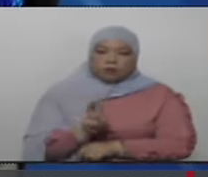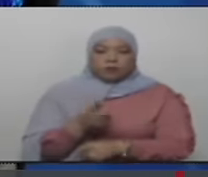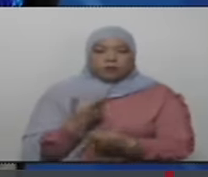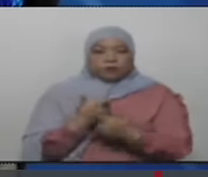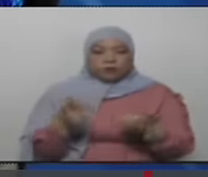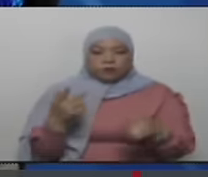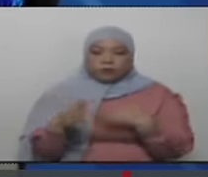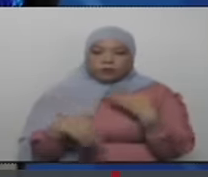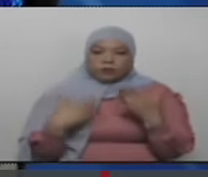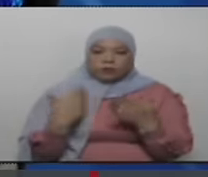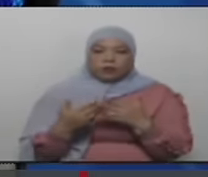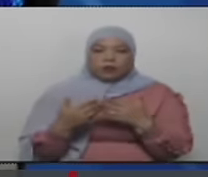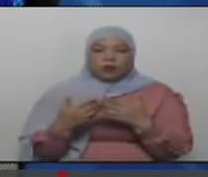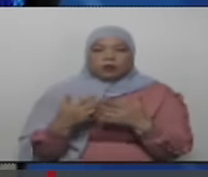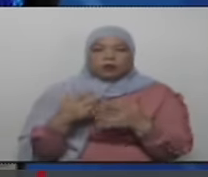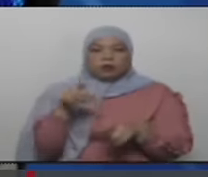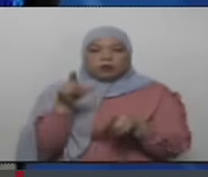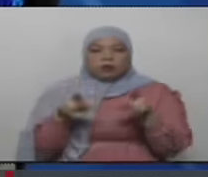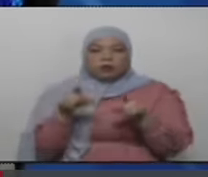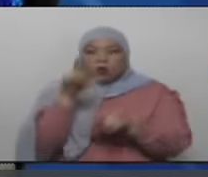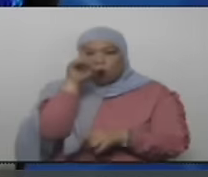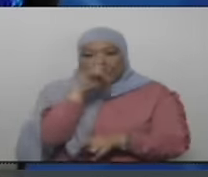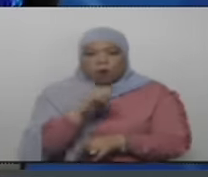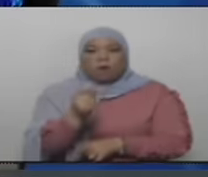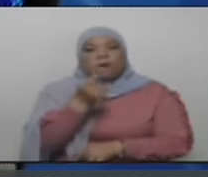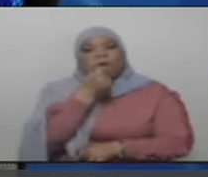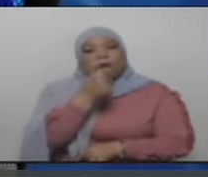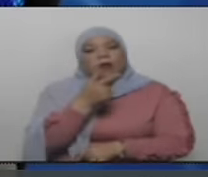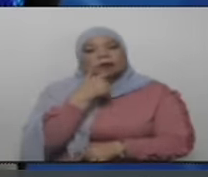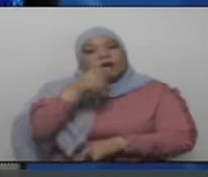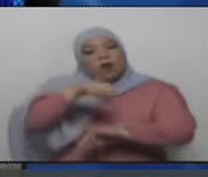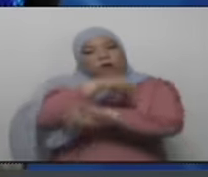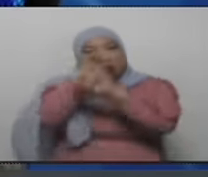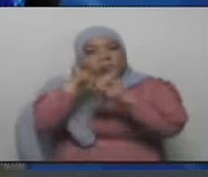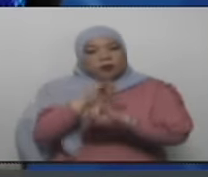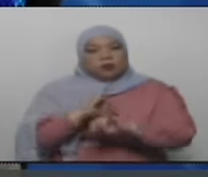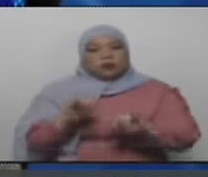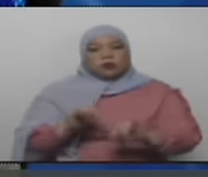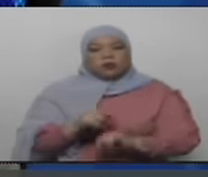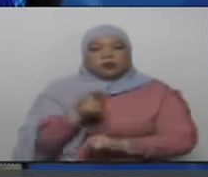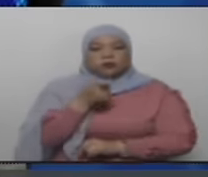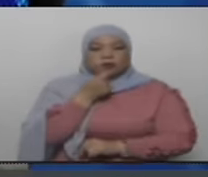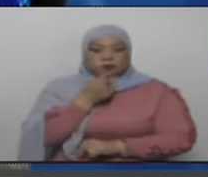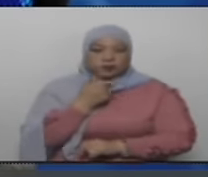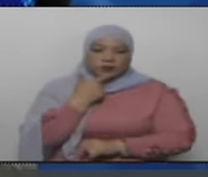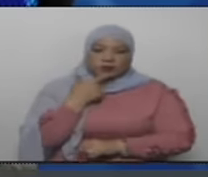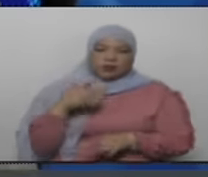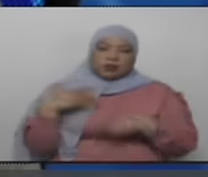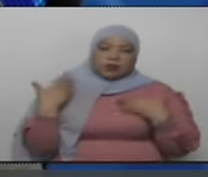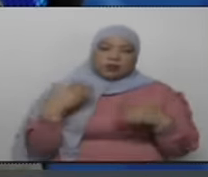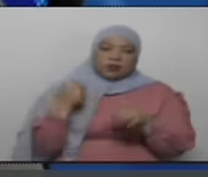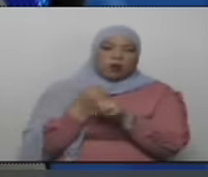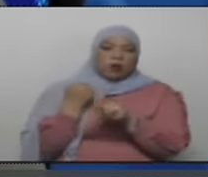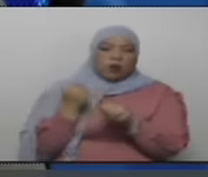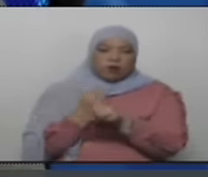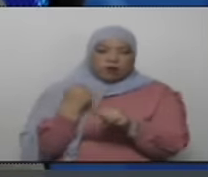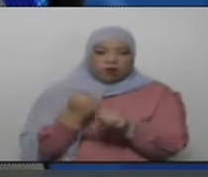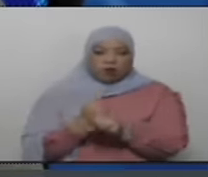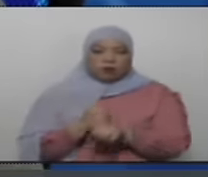soberanía, y vamos a tener un fin de año feliz, en armonía, a seguir trabajando.